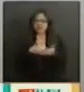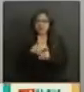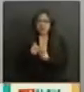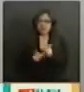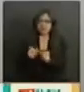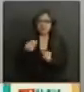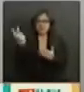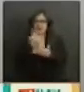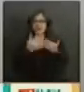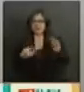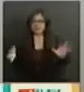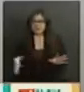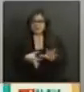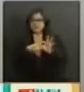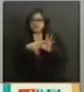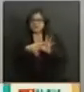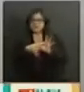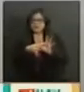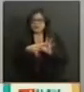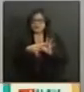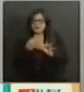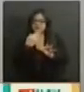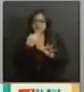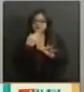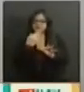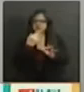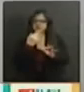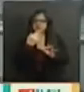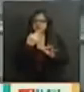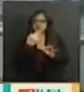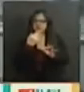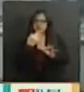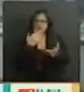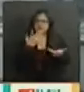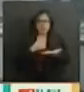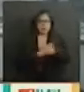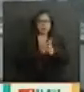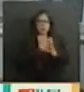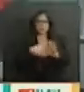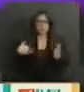al arte y también con la contingencia que pasó hace últimos años.